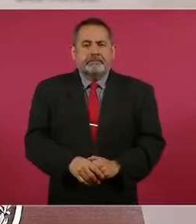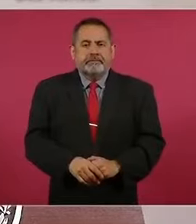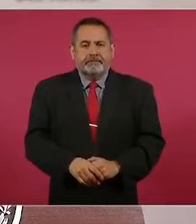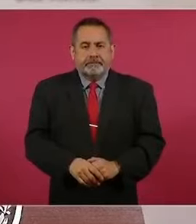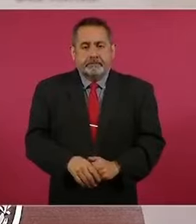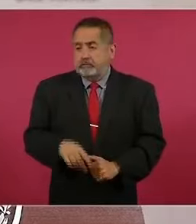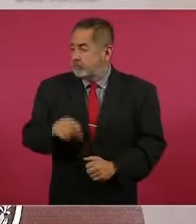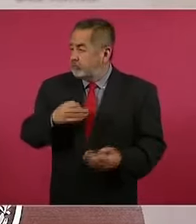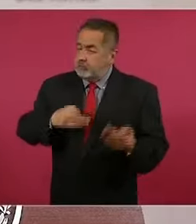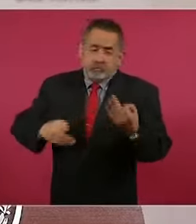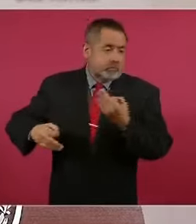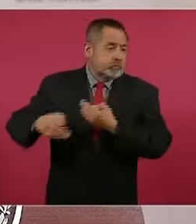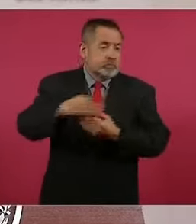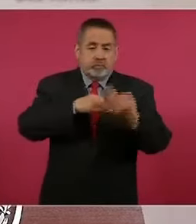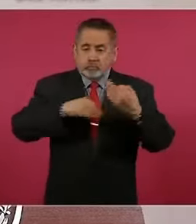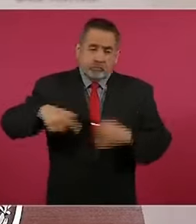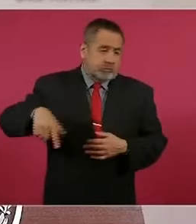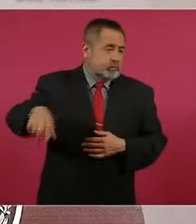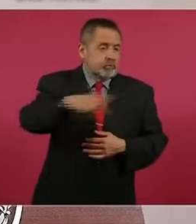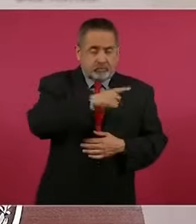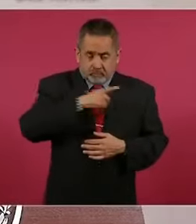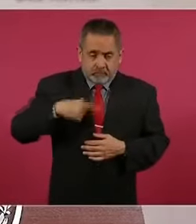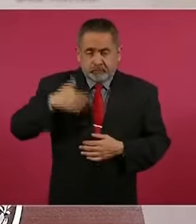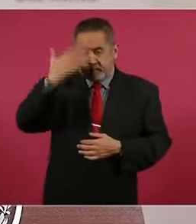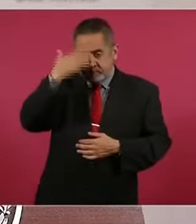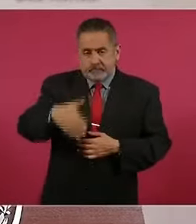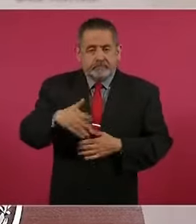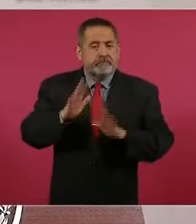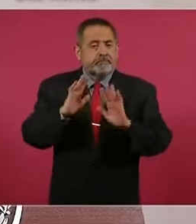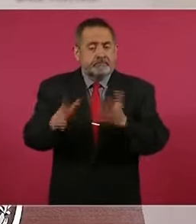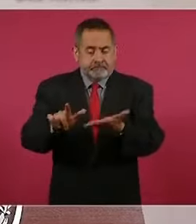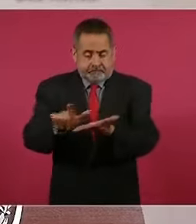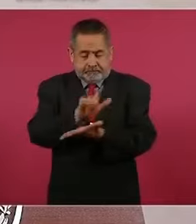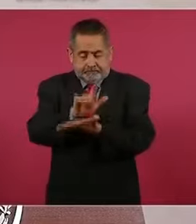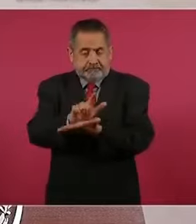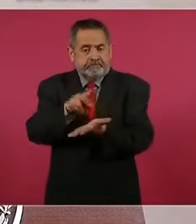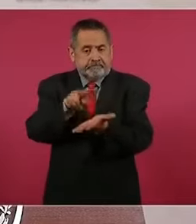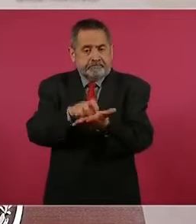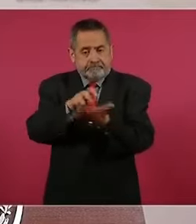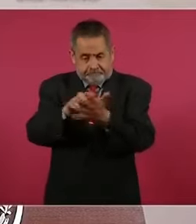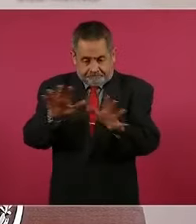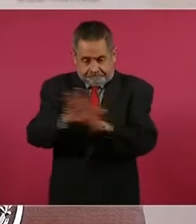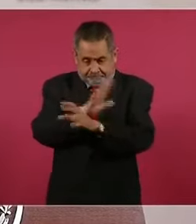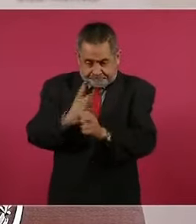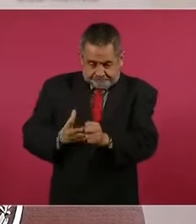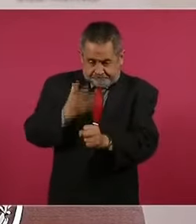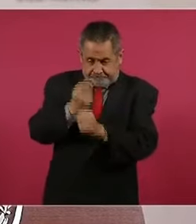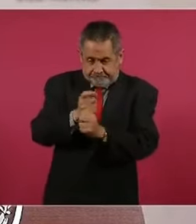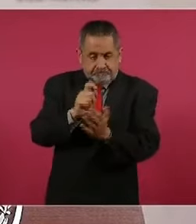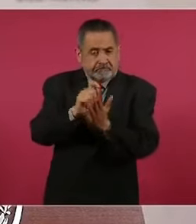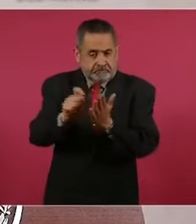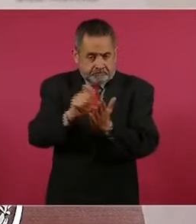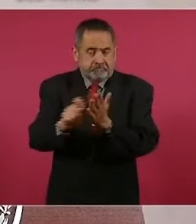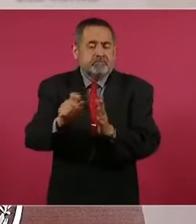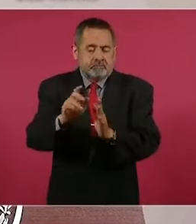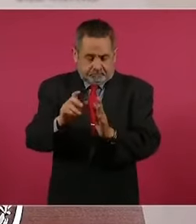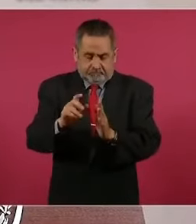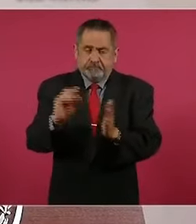toda la gente saber que se modificó, hubo una reforma,